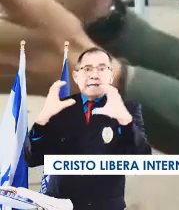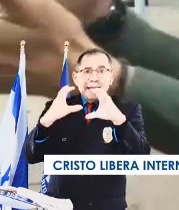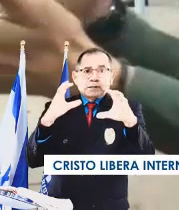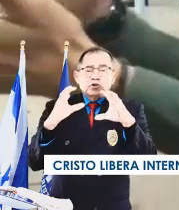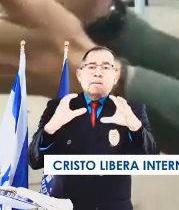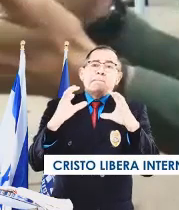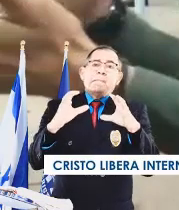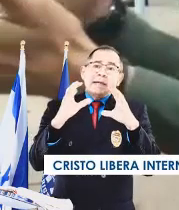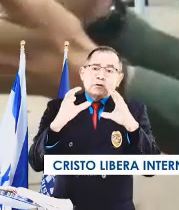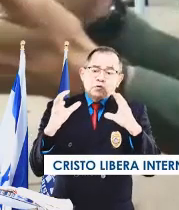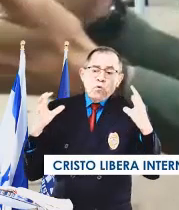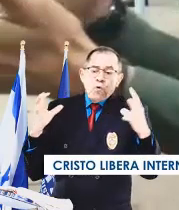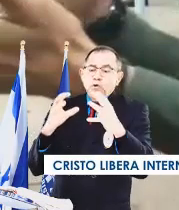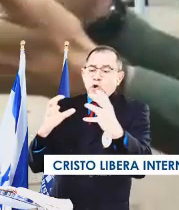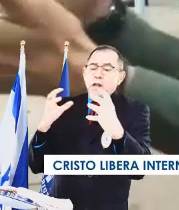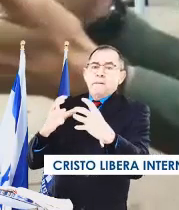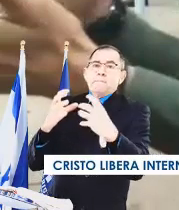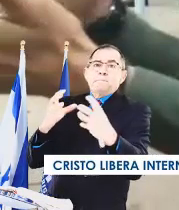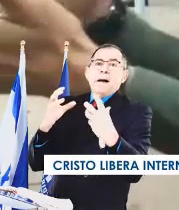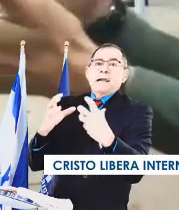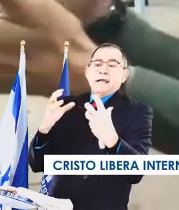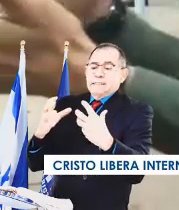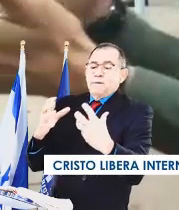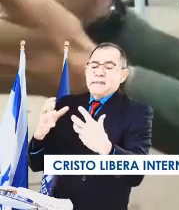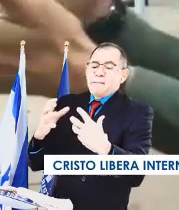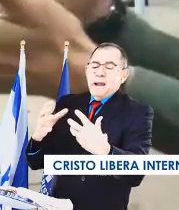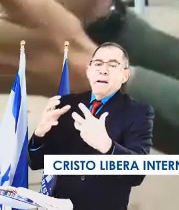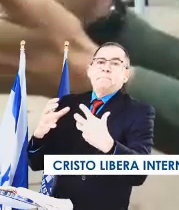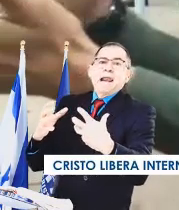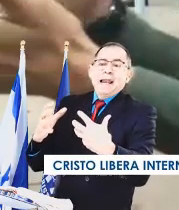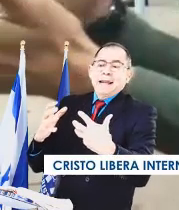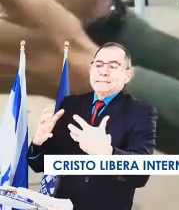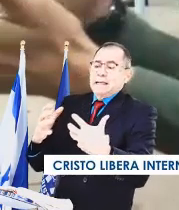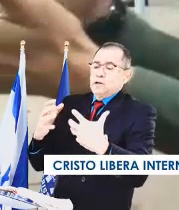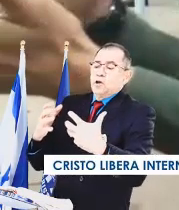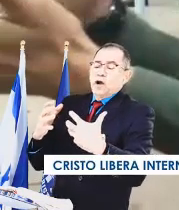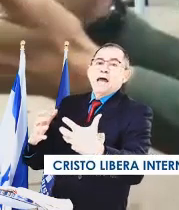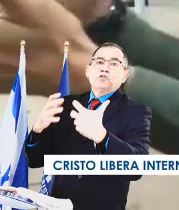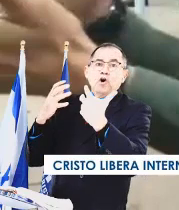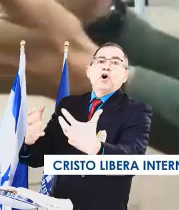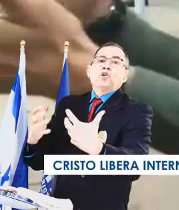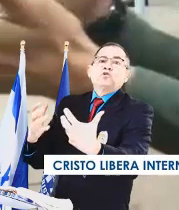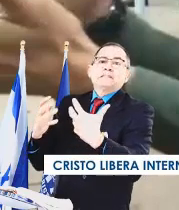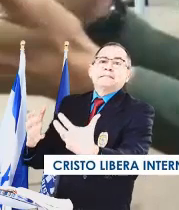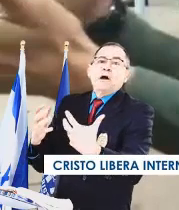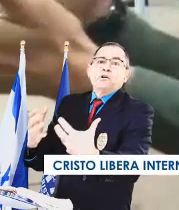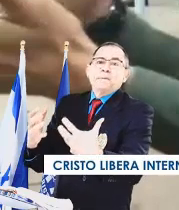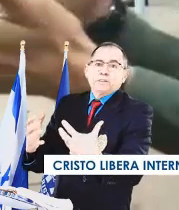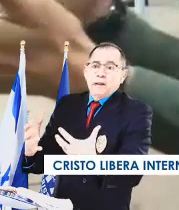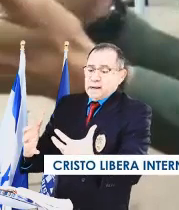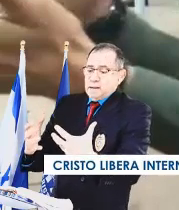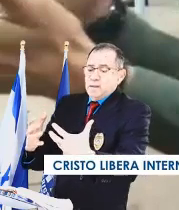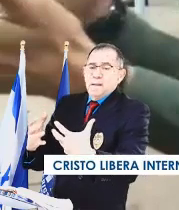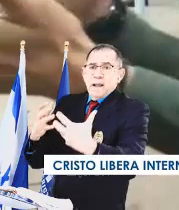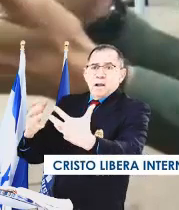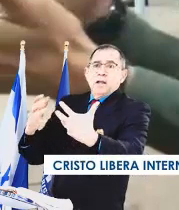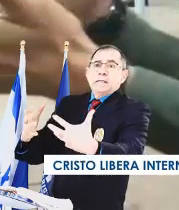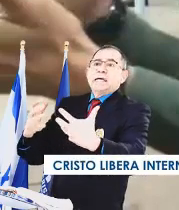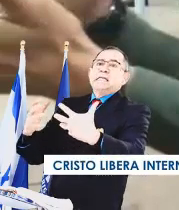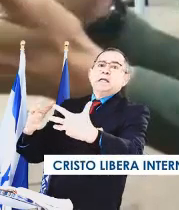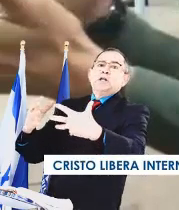solo y estos Y estos juntos van a hacer una llama para alcanzar a los otros estados de Venezuela